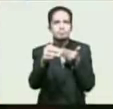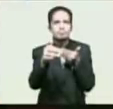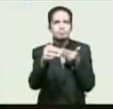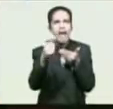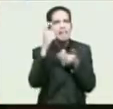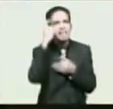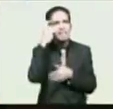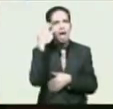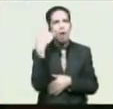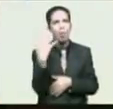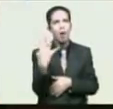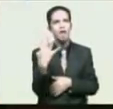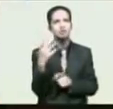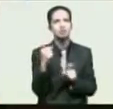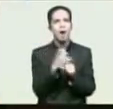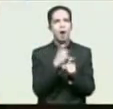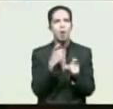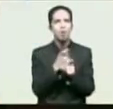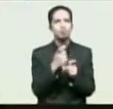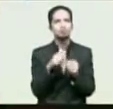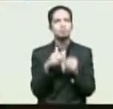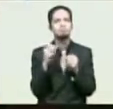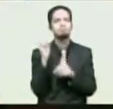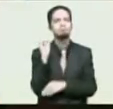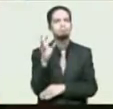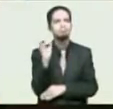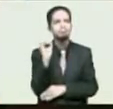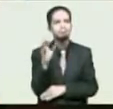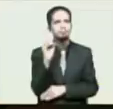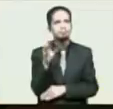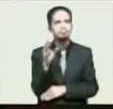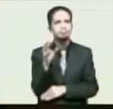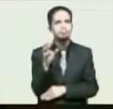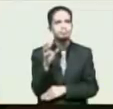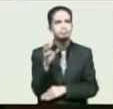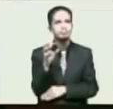al día 4, que estaremos en una sesión de la...